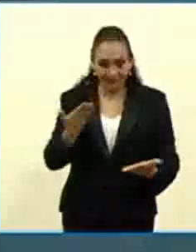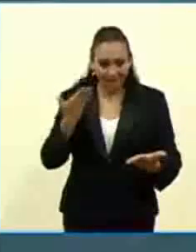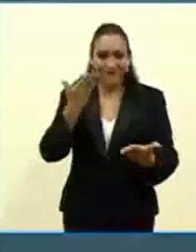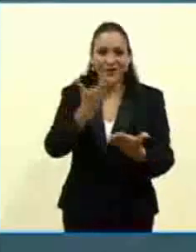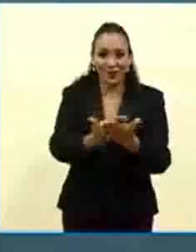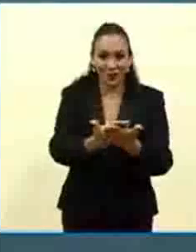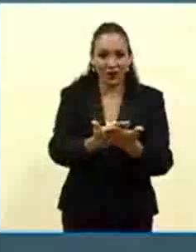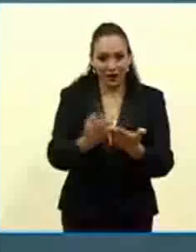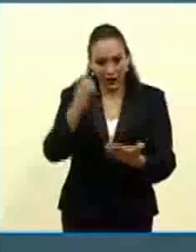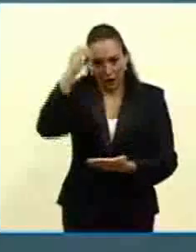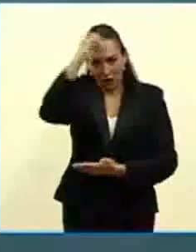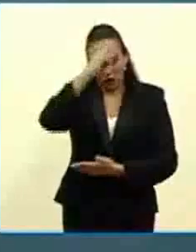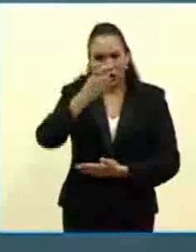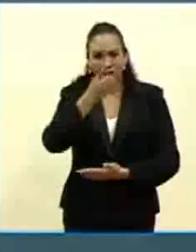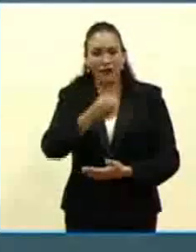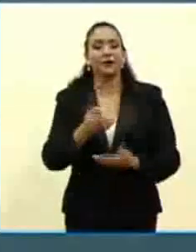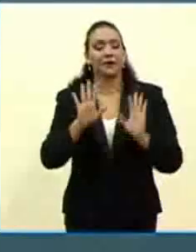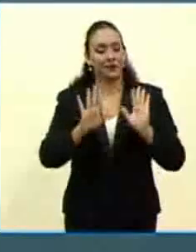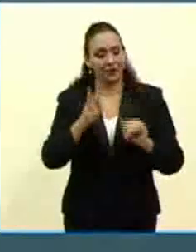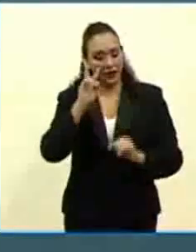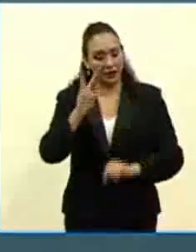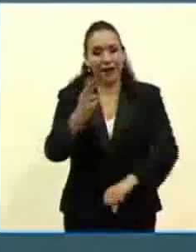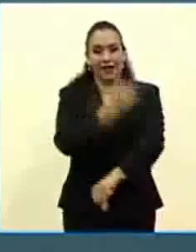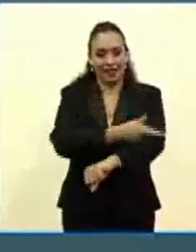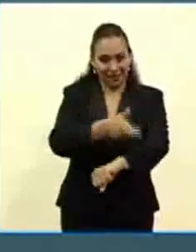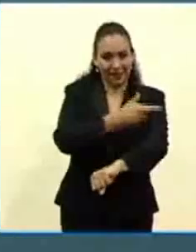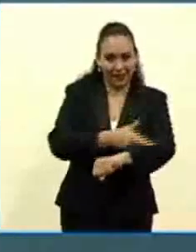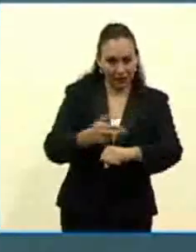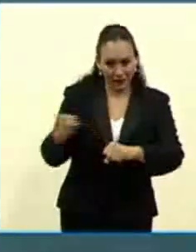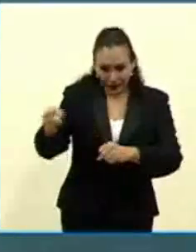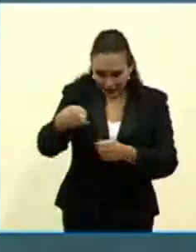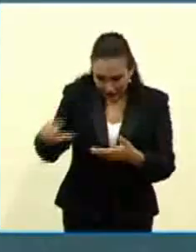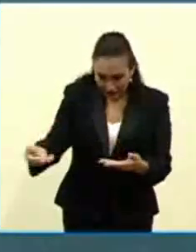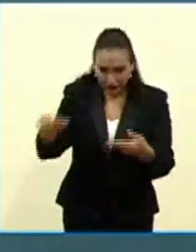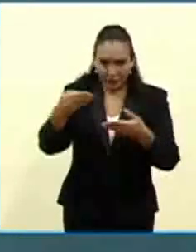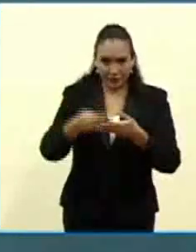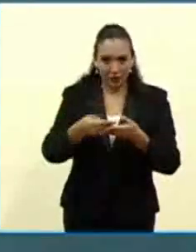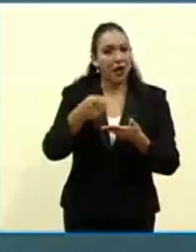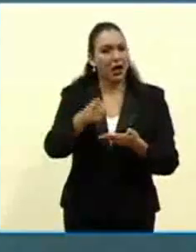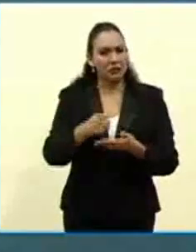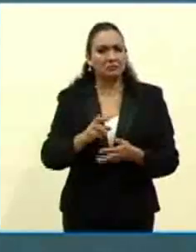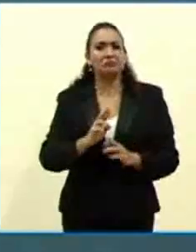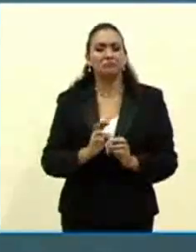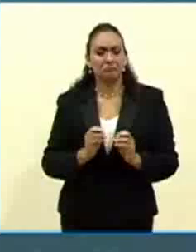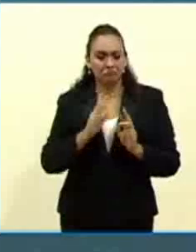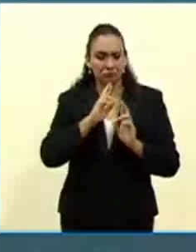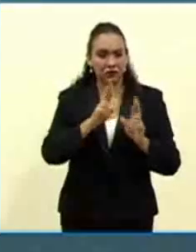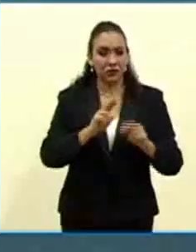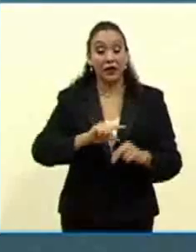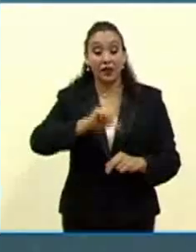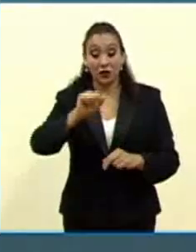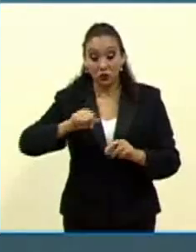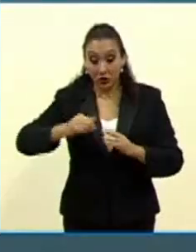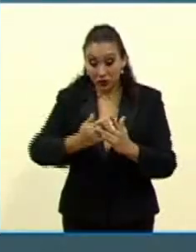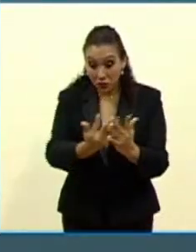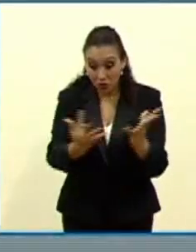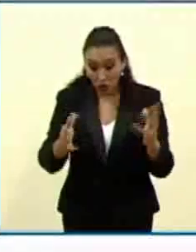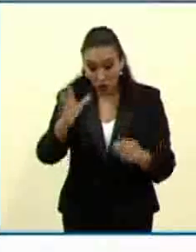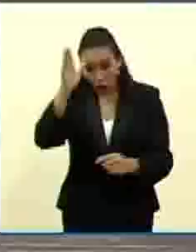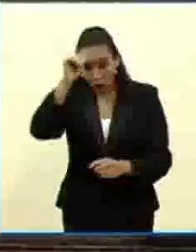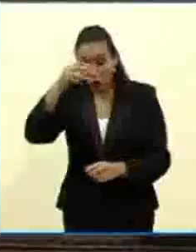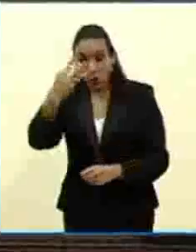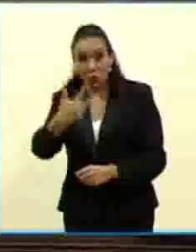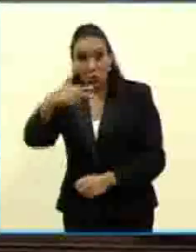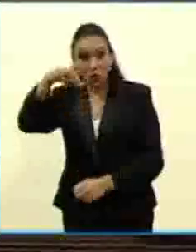propuesta concreta sobre el trámite que amerita el asunto planeado. El Pleno determinó por 8 votos admitir y turnar